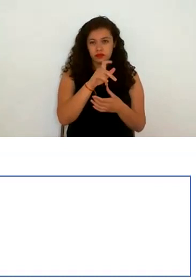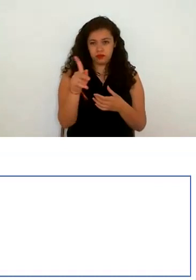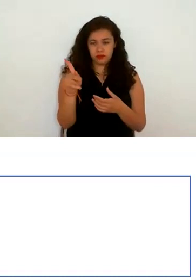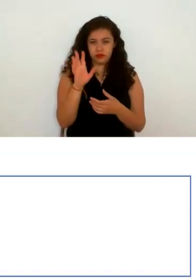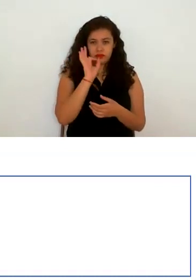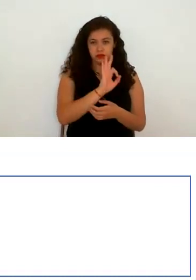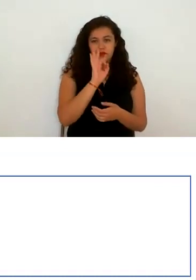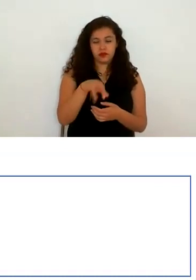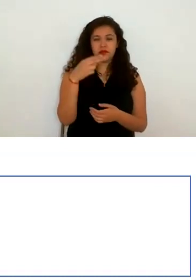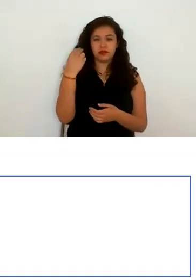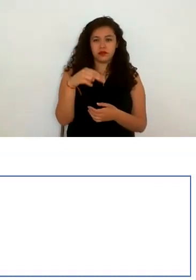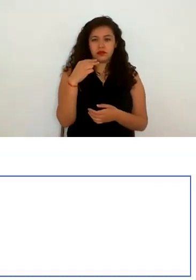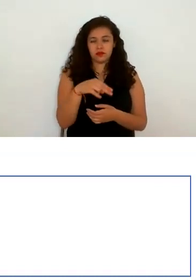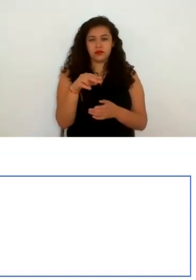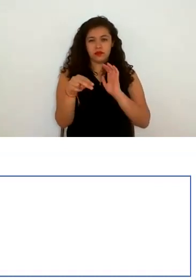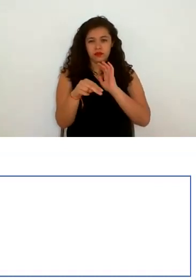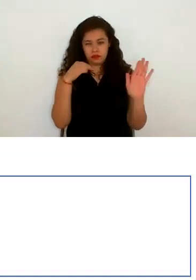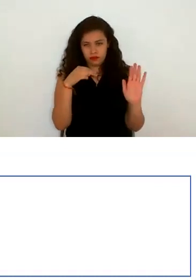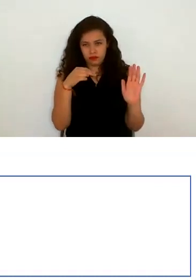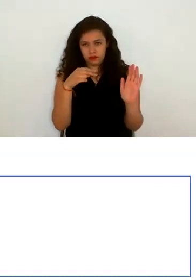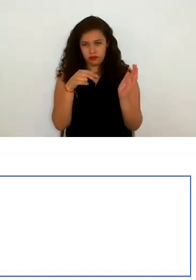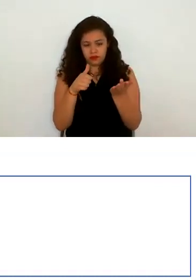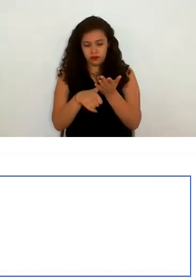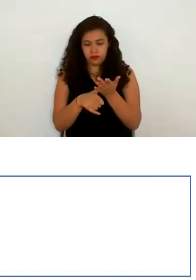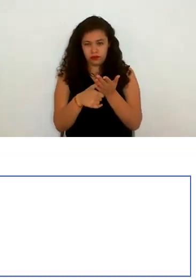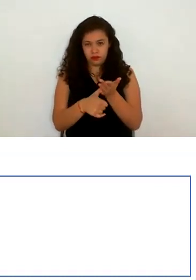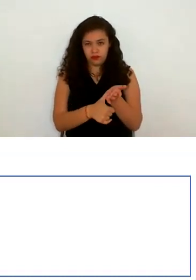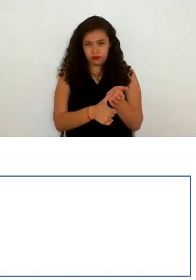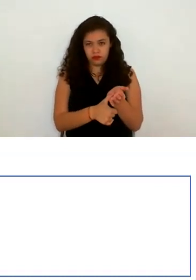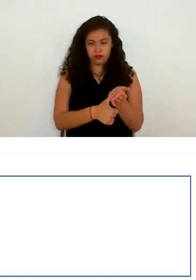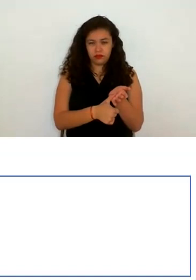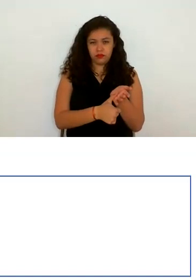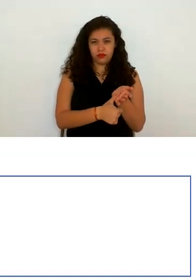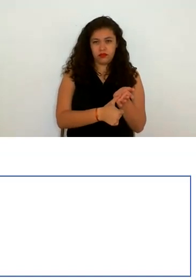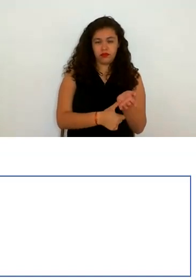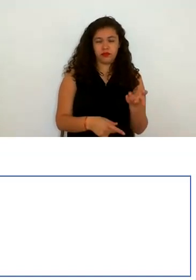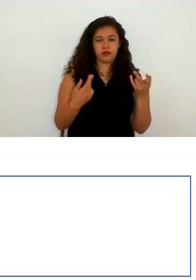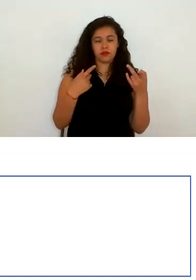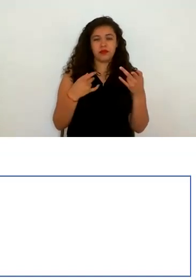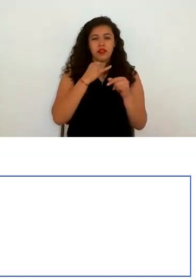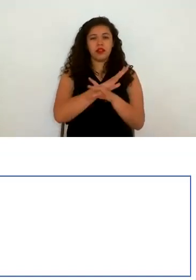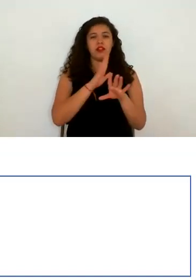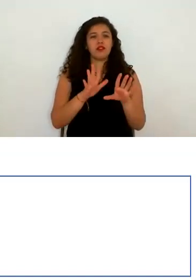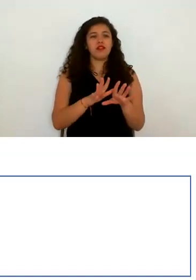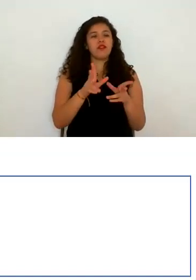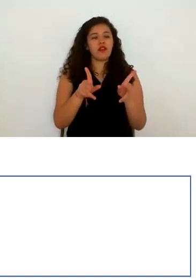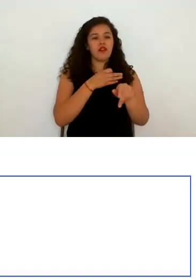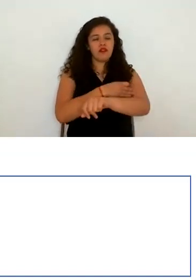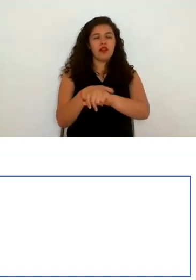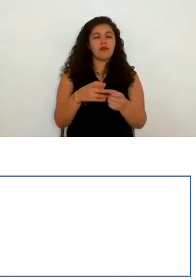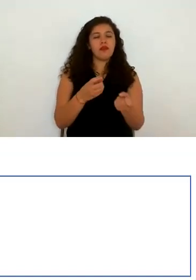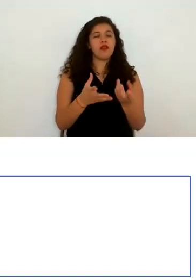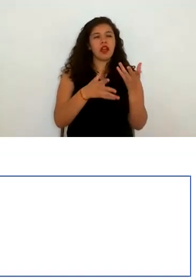fecha, nombre, firma autógrafa, huella digital y parentesco de quien solicita o en su caso recibe